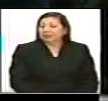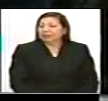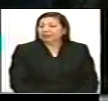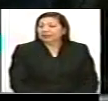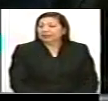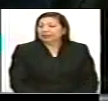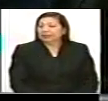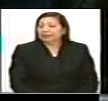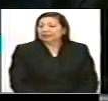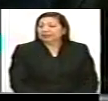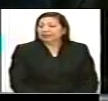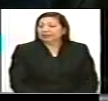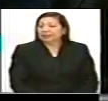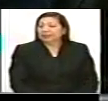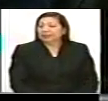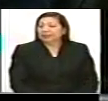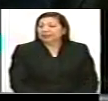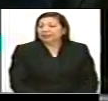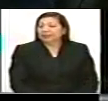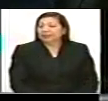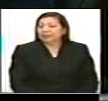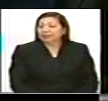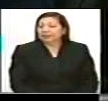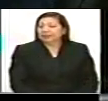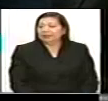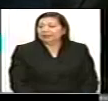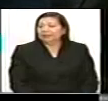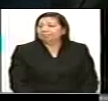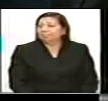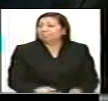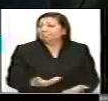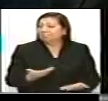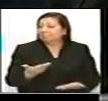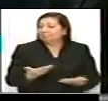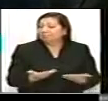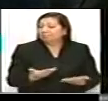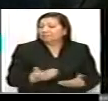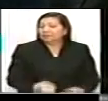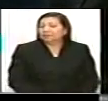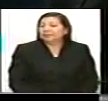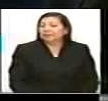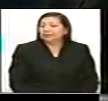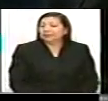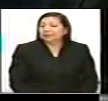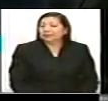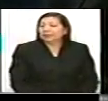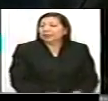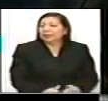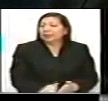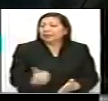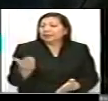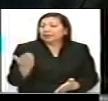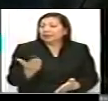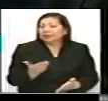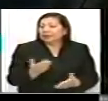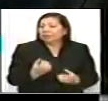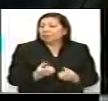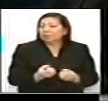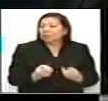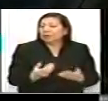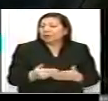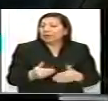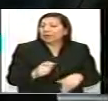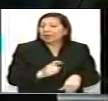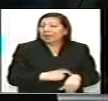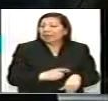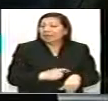un observador. ¿Cuál es la ventaja de la estación automática? Que nos está registrando datos a